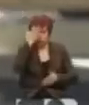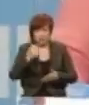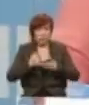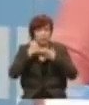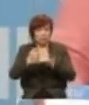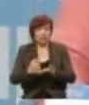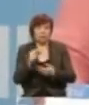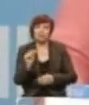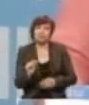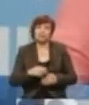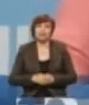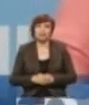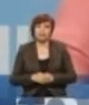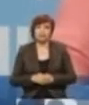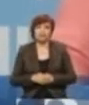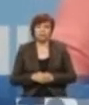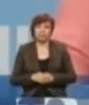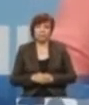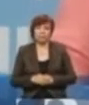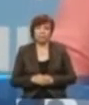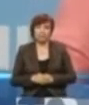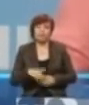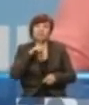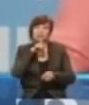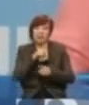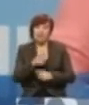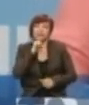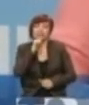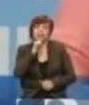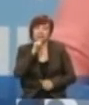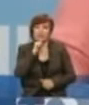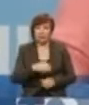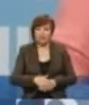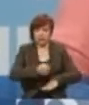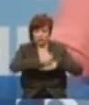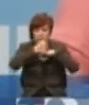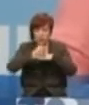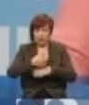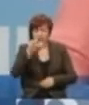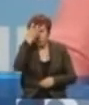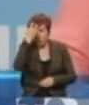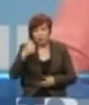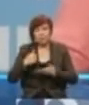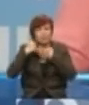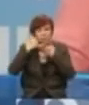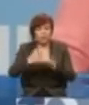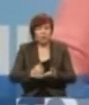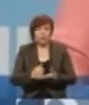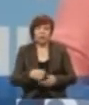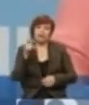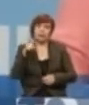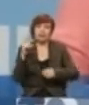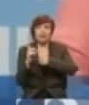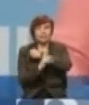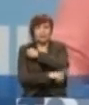Educación. Sin duda alguna hay omisión negligente por parte de las autoridades educativas que tienen que ser sancionados en